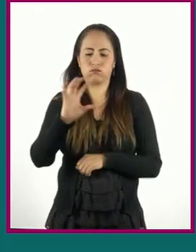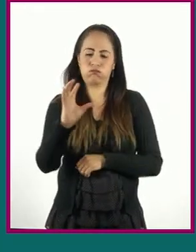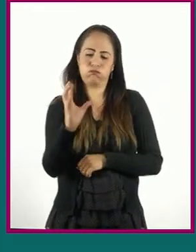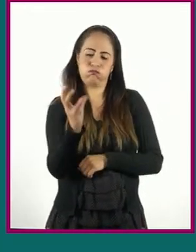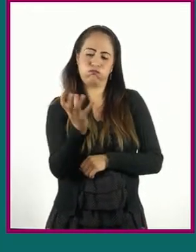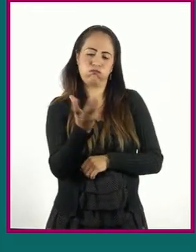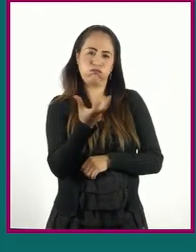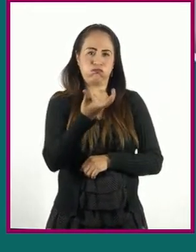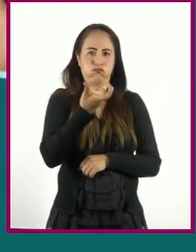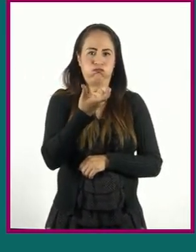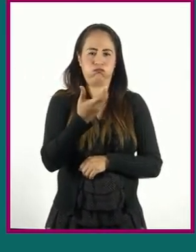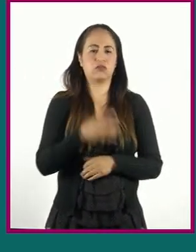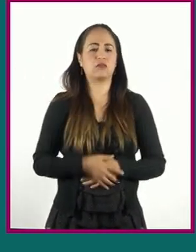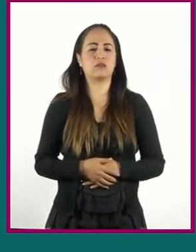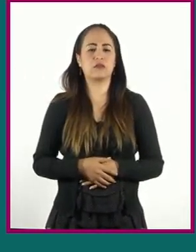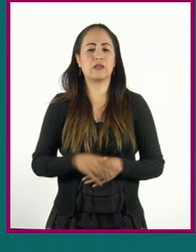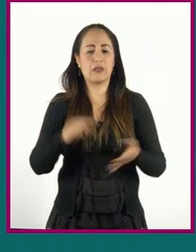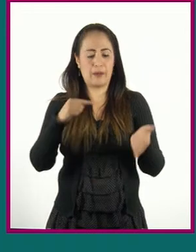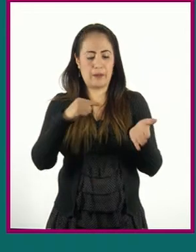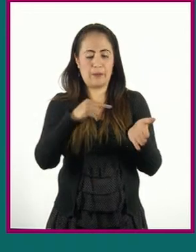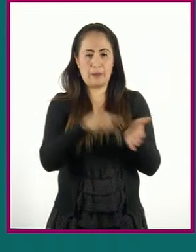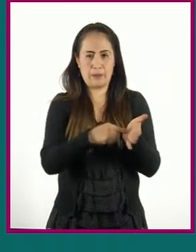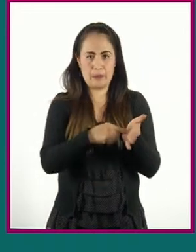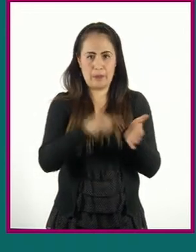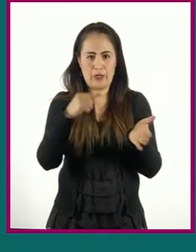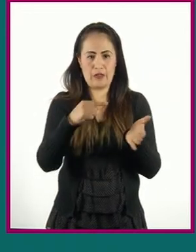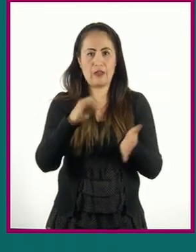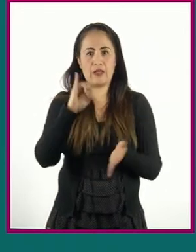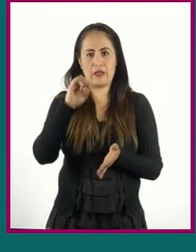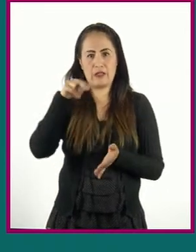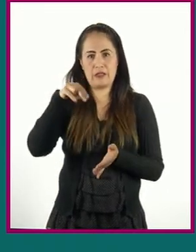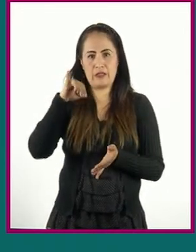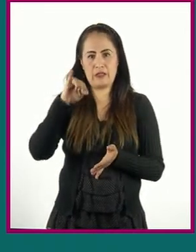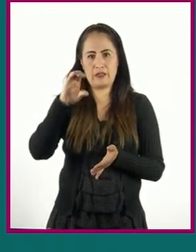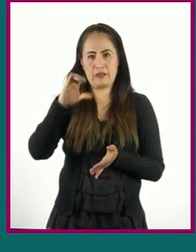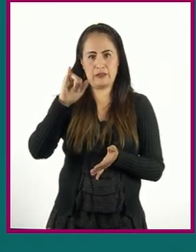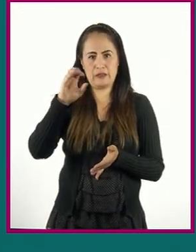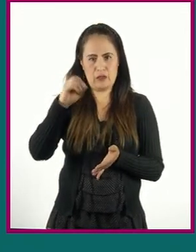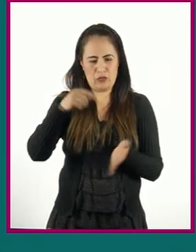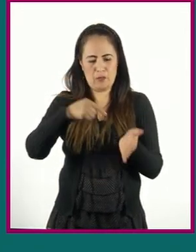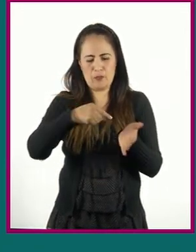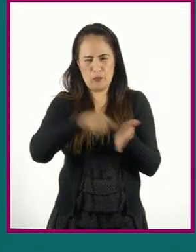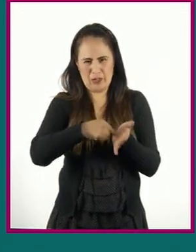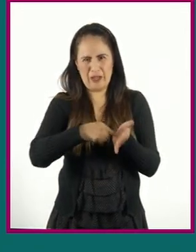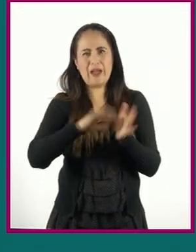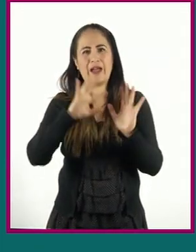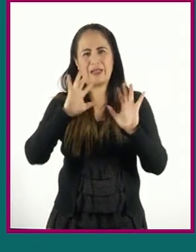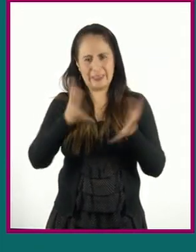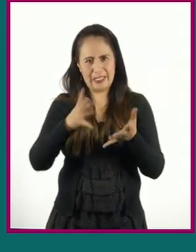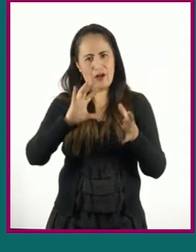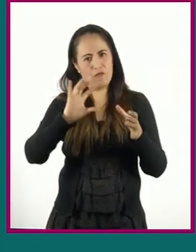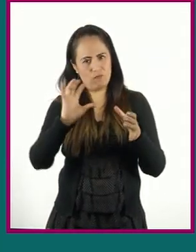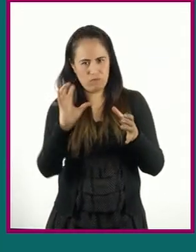funciona, mientras que la tecla de puesta en marcha es la que da inicio al funcionamiento de todos